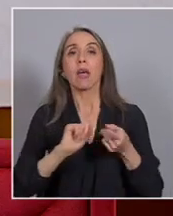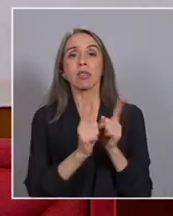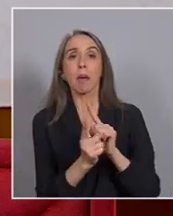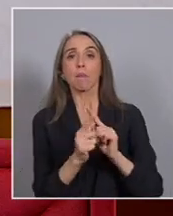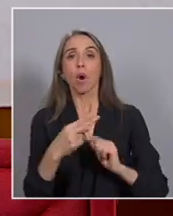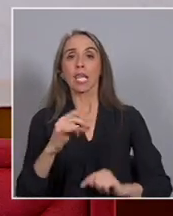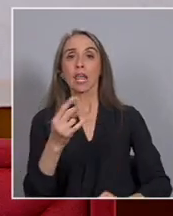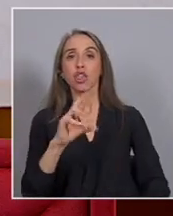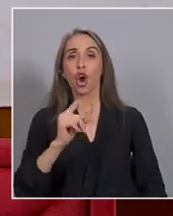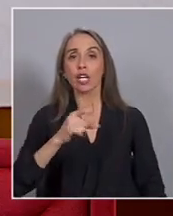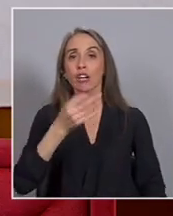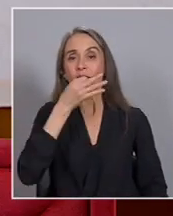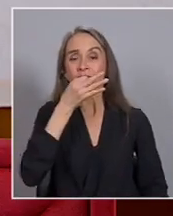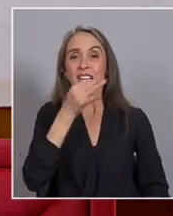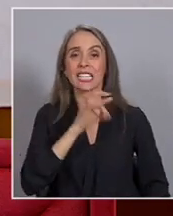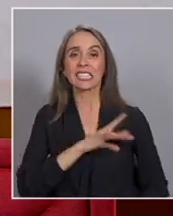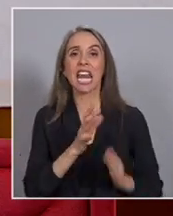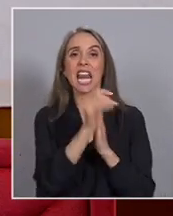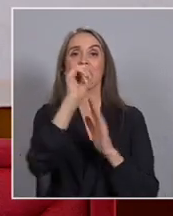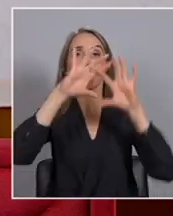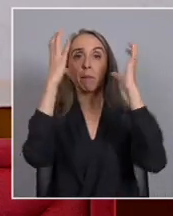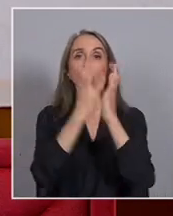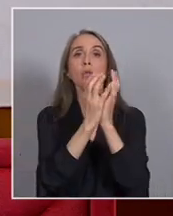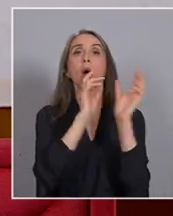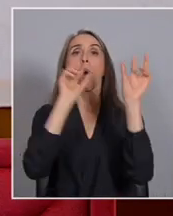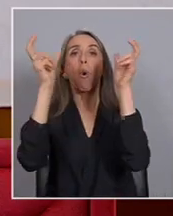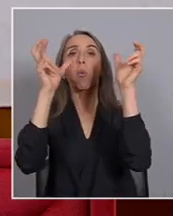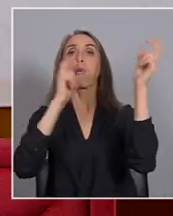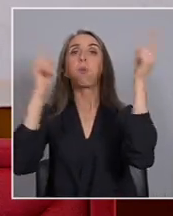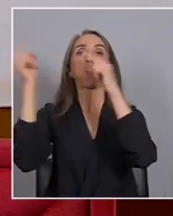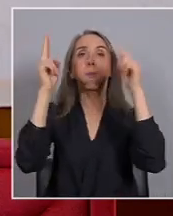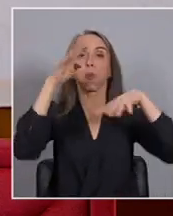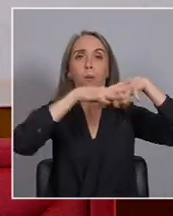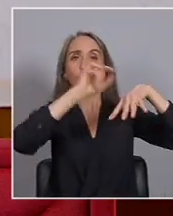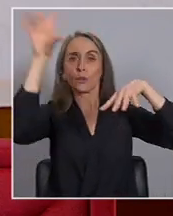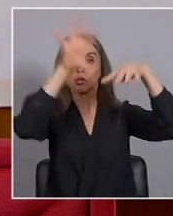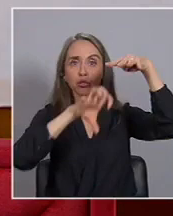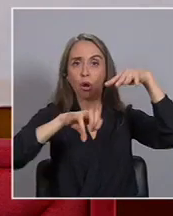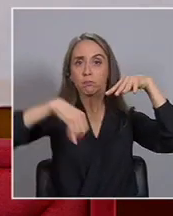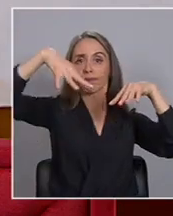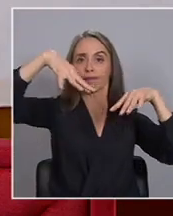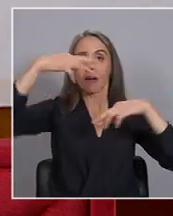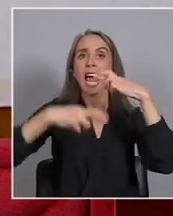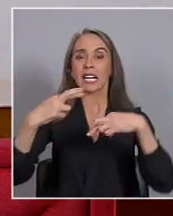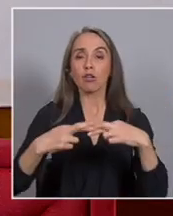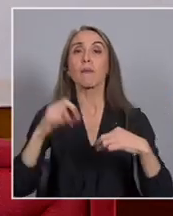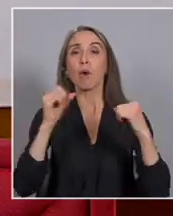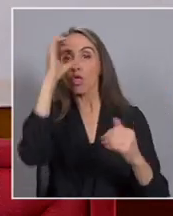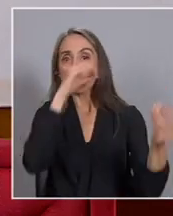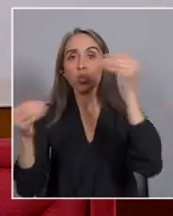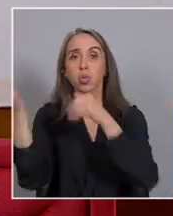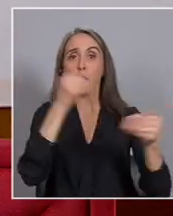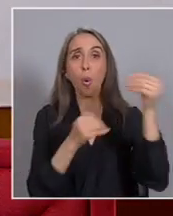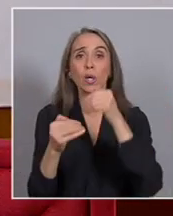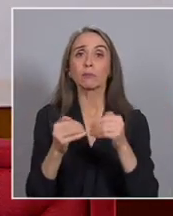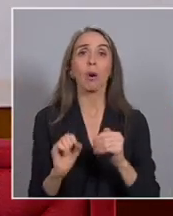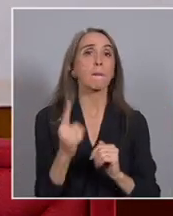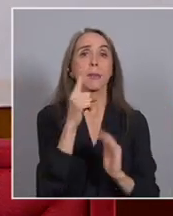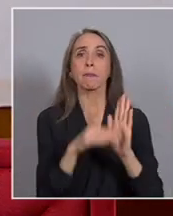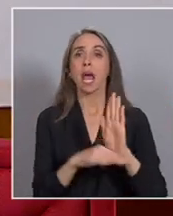verde, somos líderes mundiales en energías renovables, tenemos potencial de generar una industria turística de primer